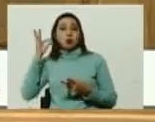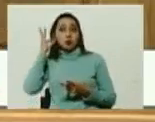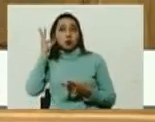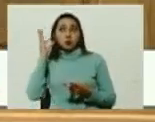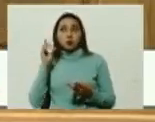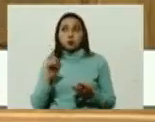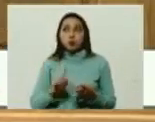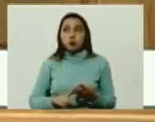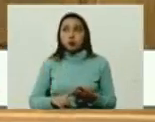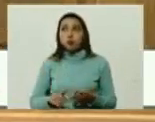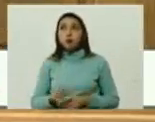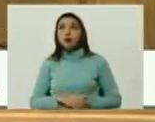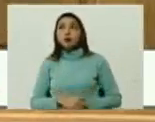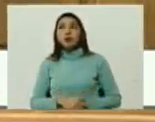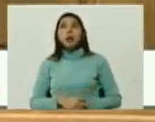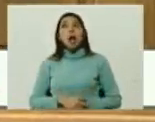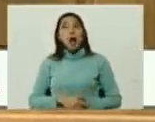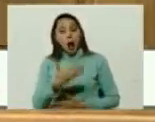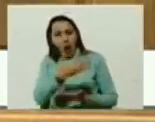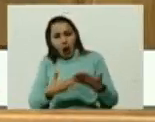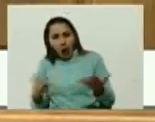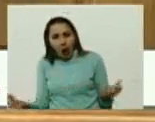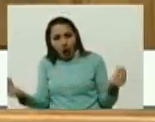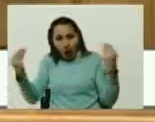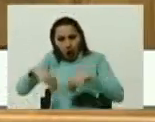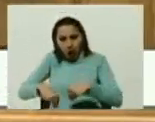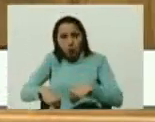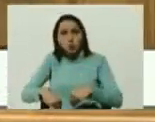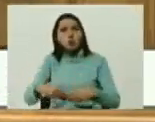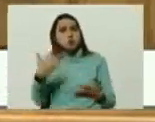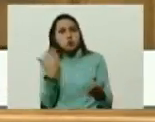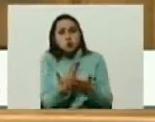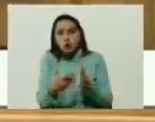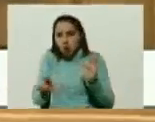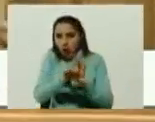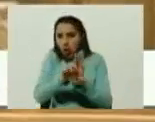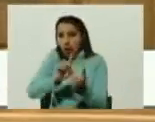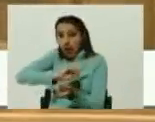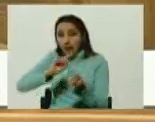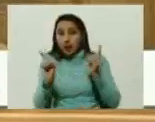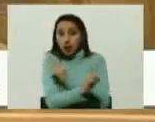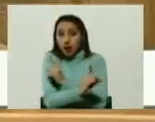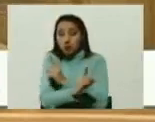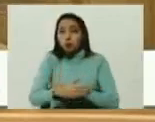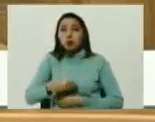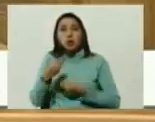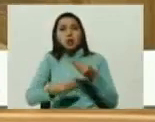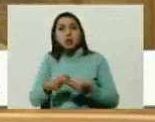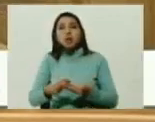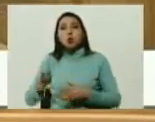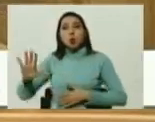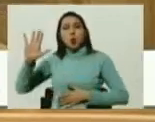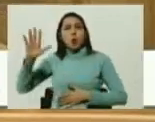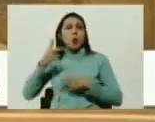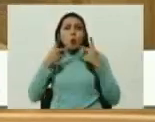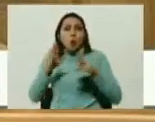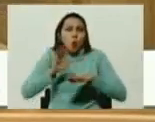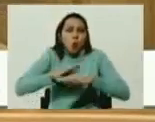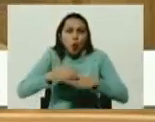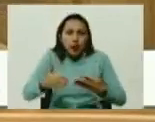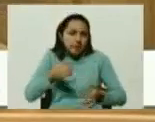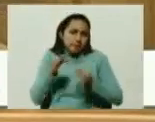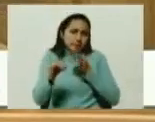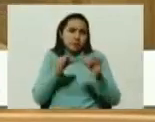esta propuesta ley o mejor dicho esta reforma de ley del juramento público porque por